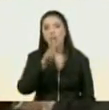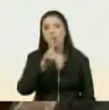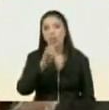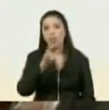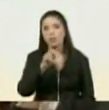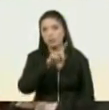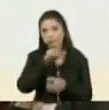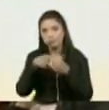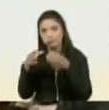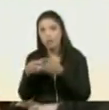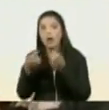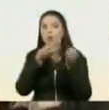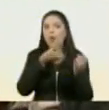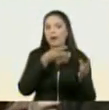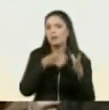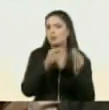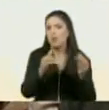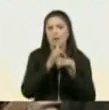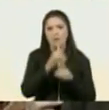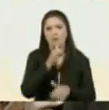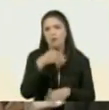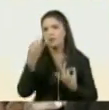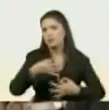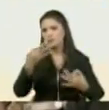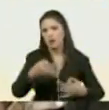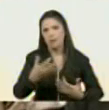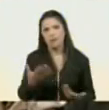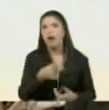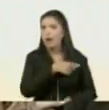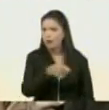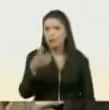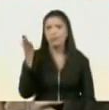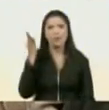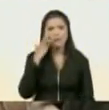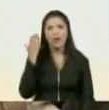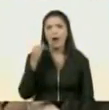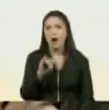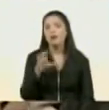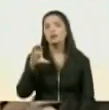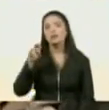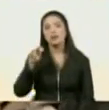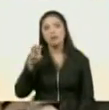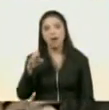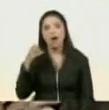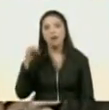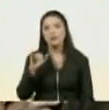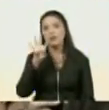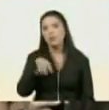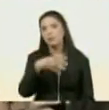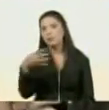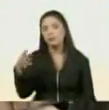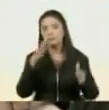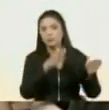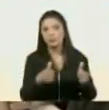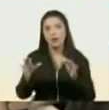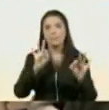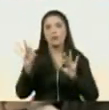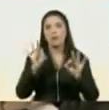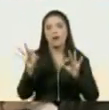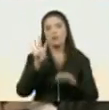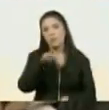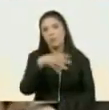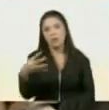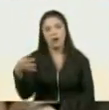les comenta y les informa de manera permanente, ellos sabían que el Consejo Nacional Electoral estaba preparando el cronograma